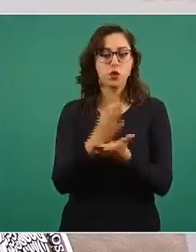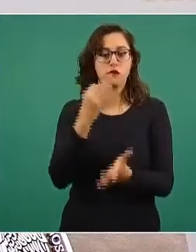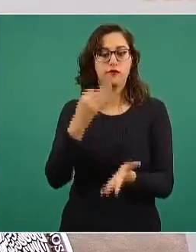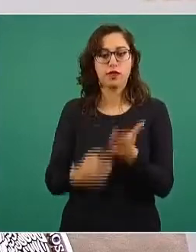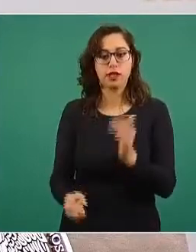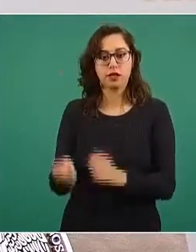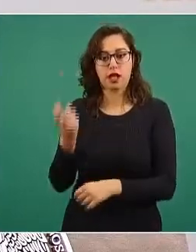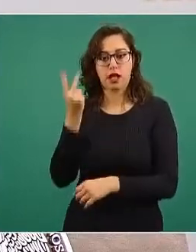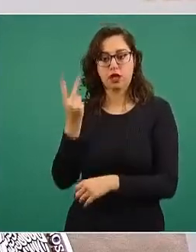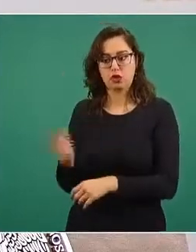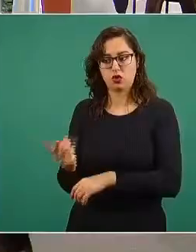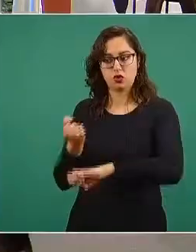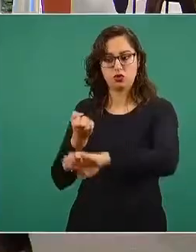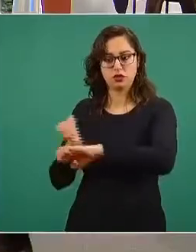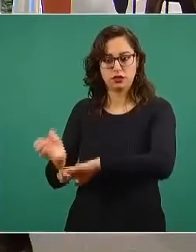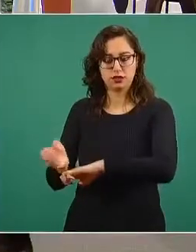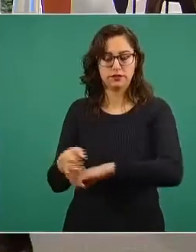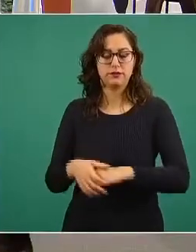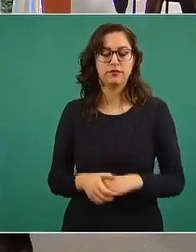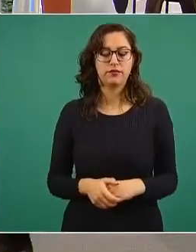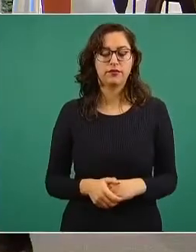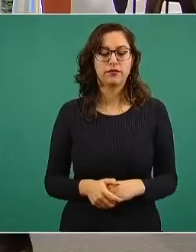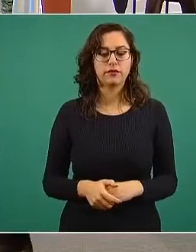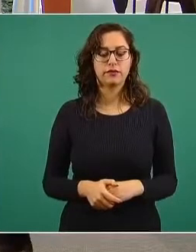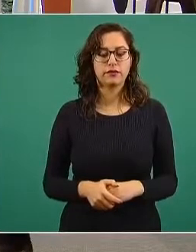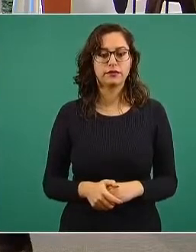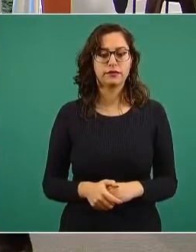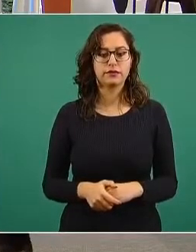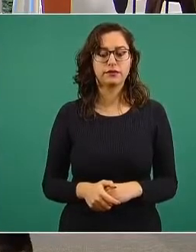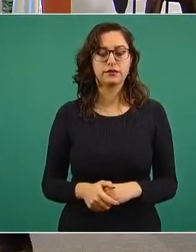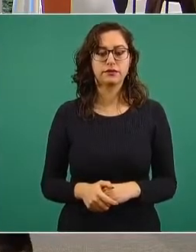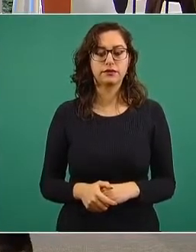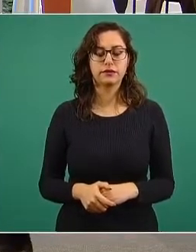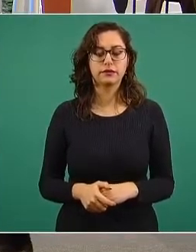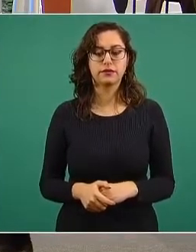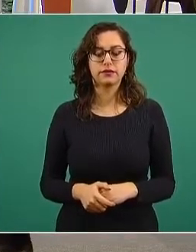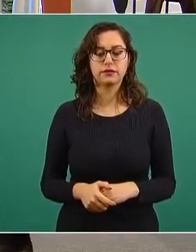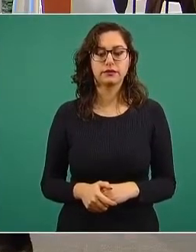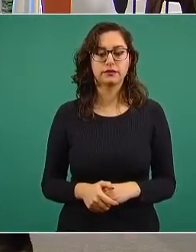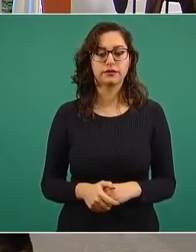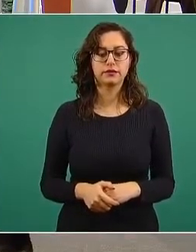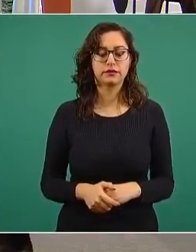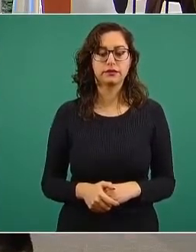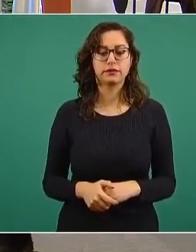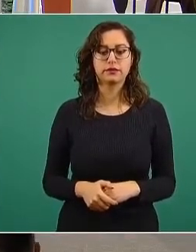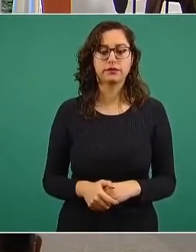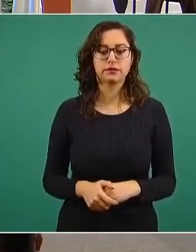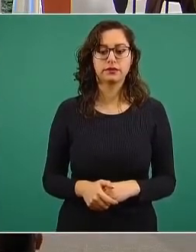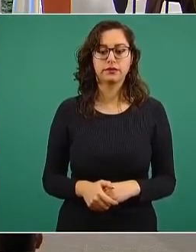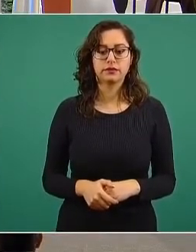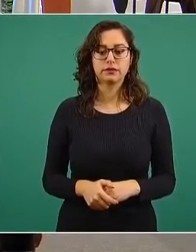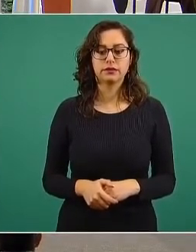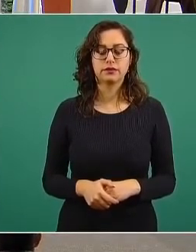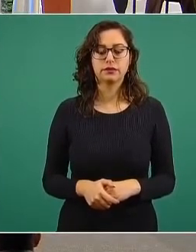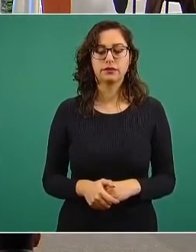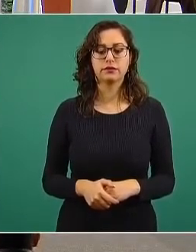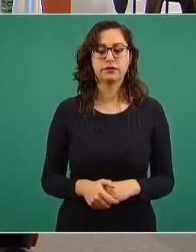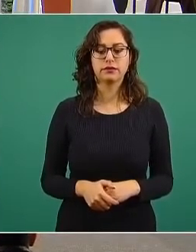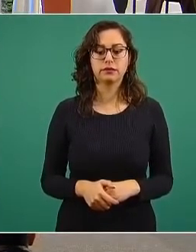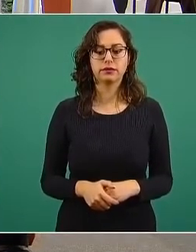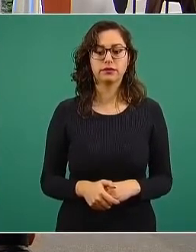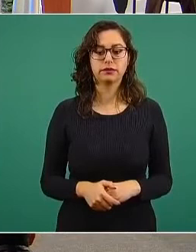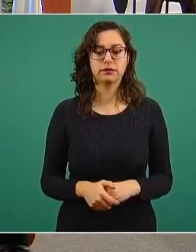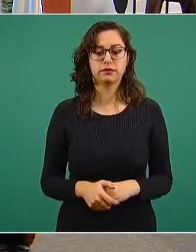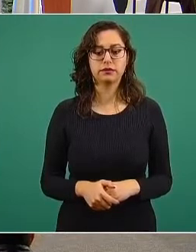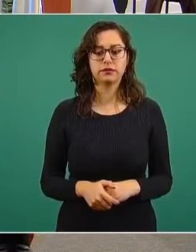estas dos estados del sureste del país. La operación se